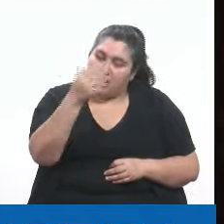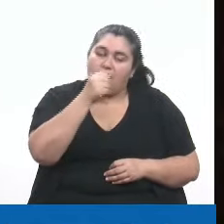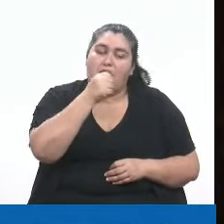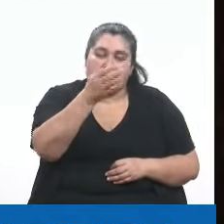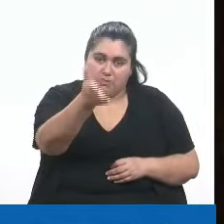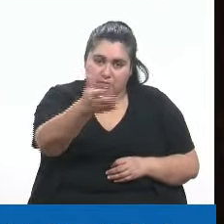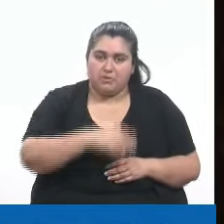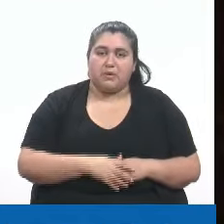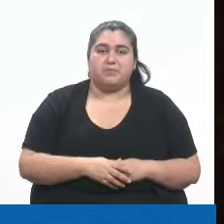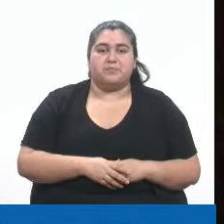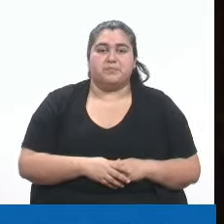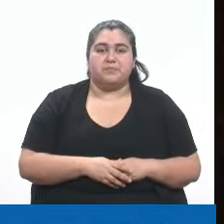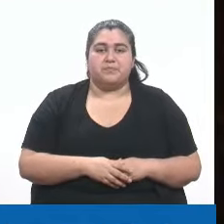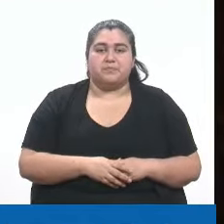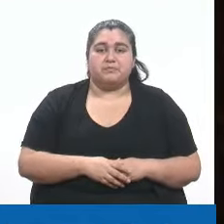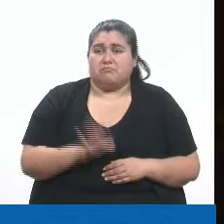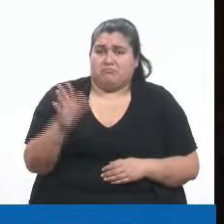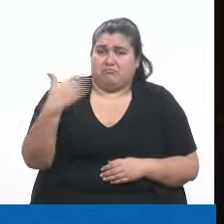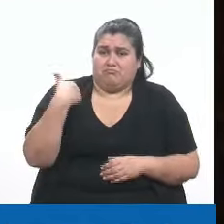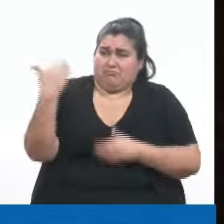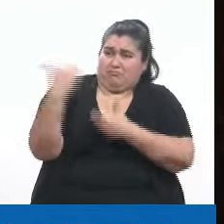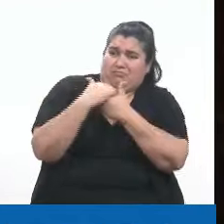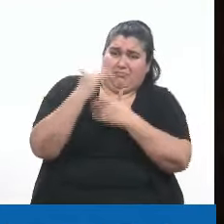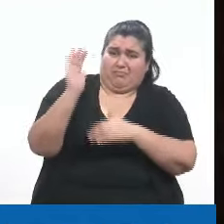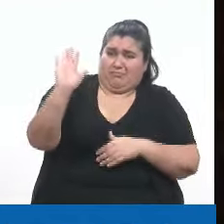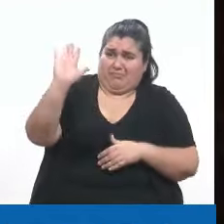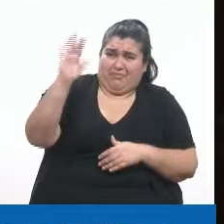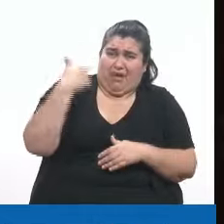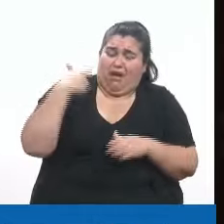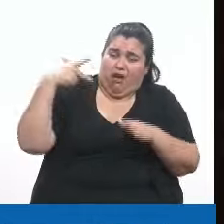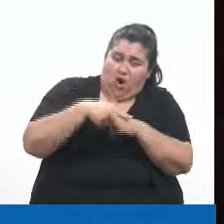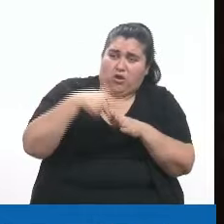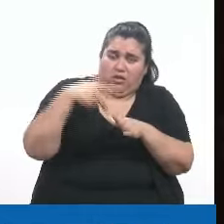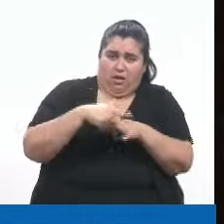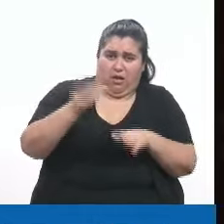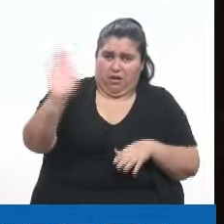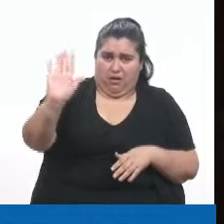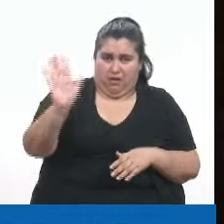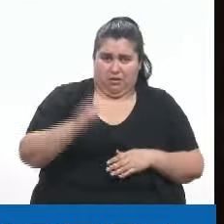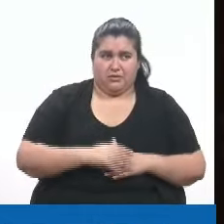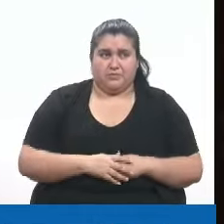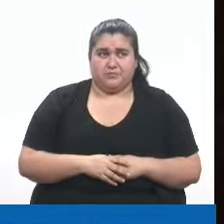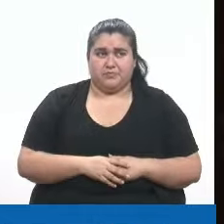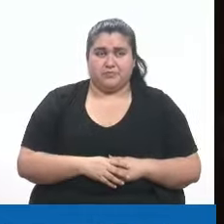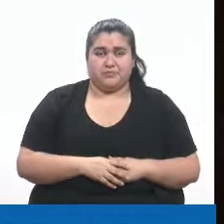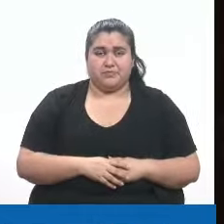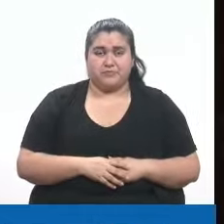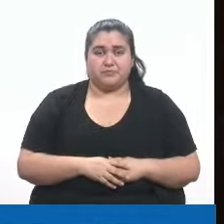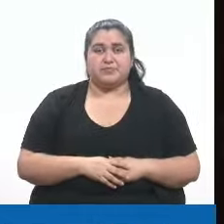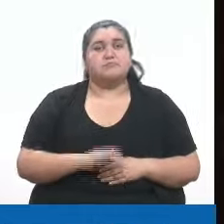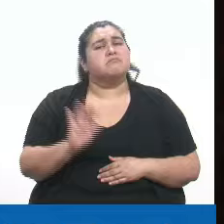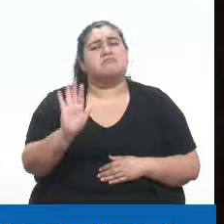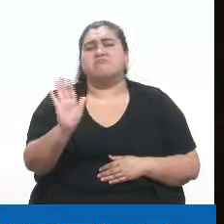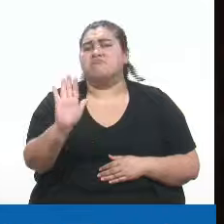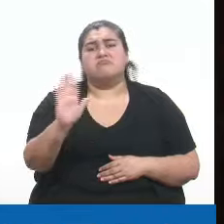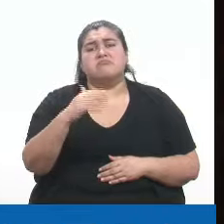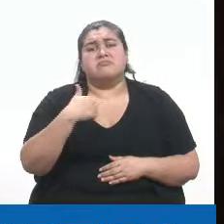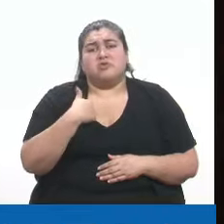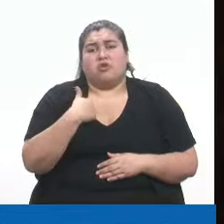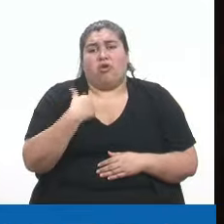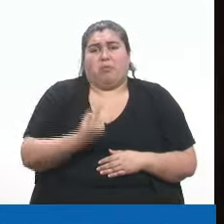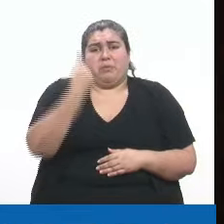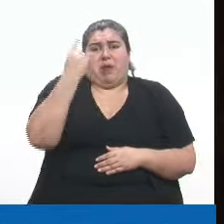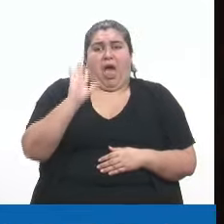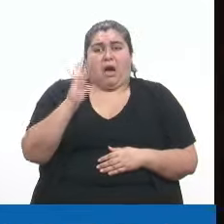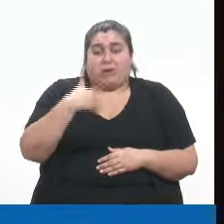uso de la palabra no me puedo interrumpir en la palabra Eh no no no yo no no es la primera